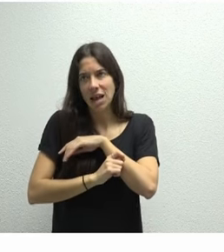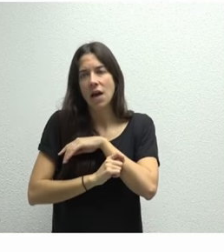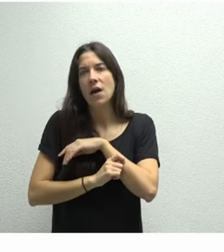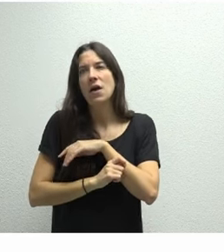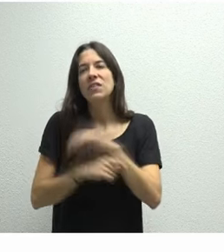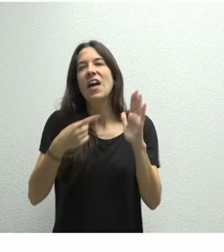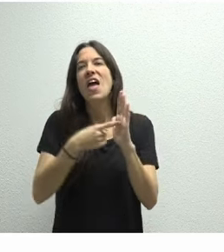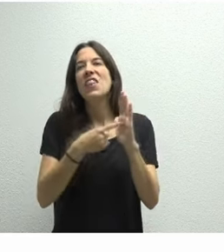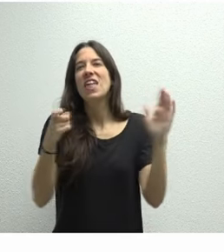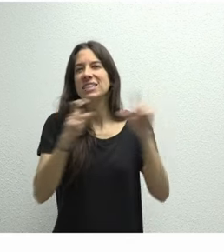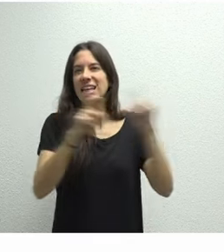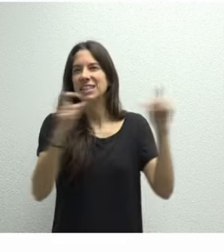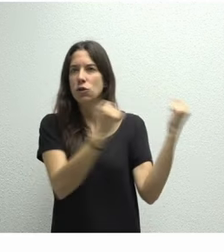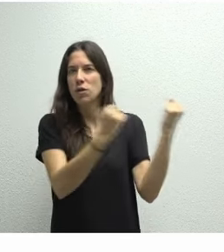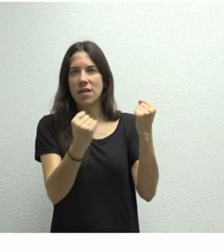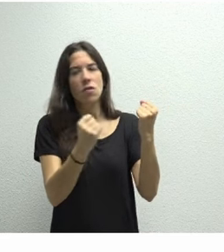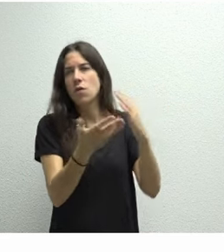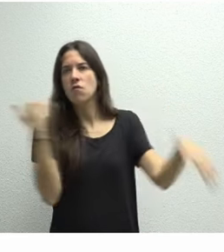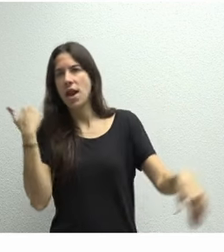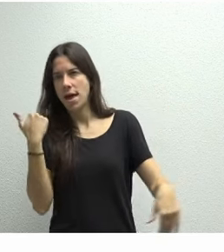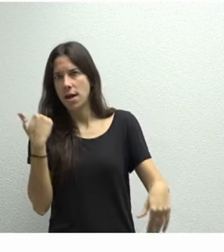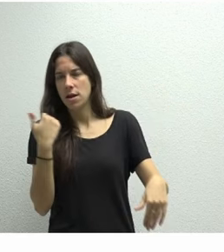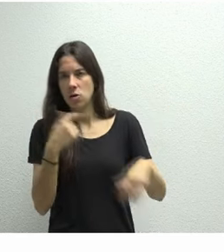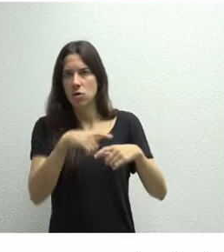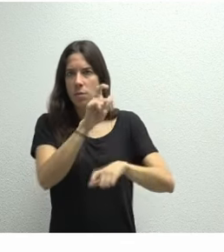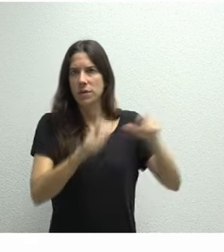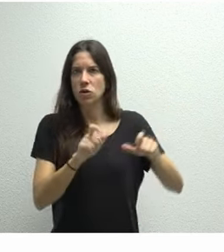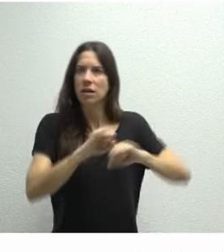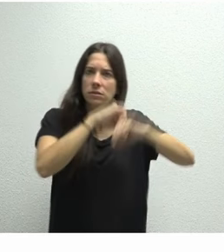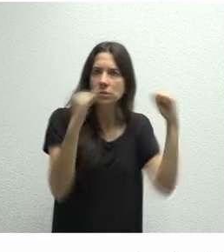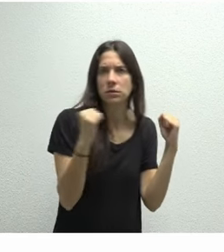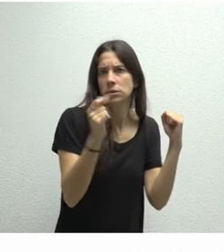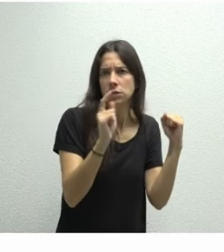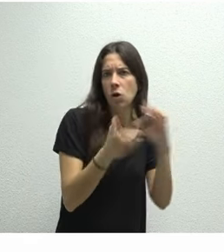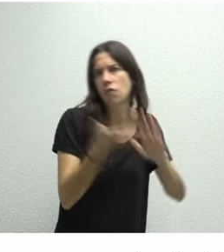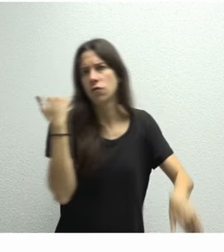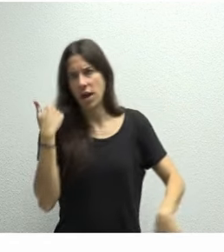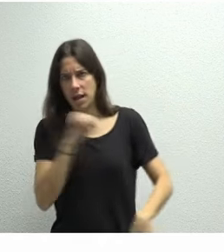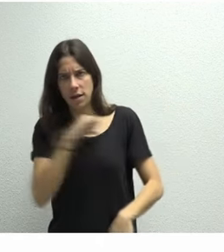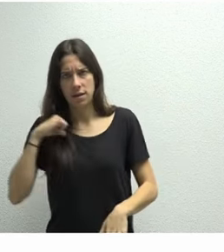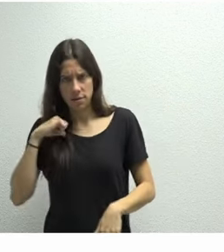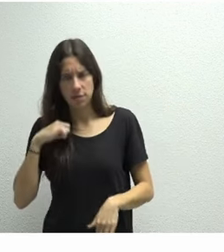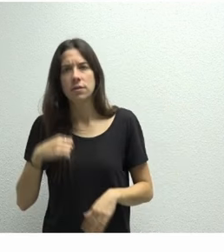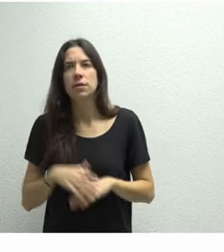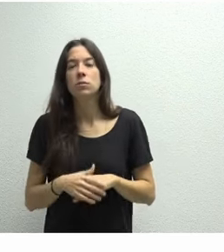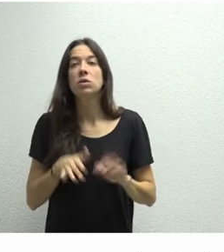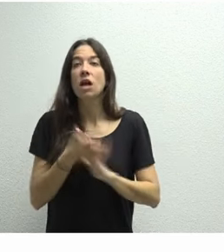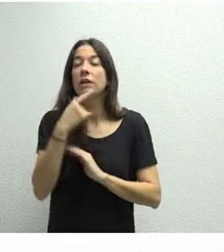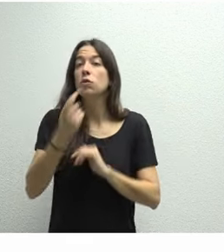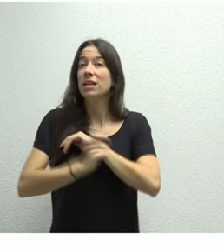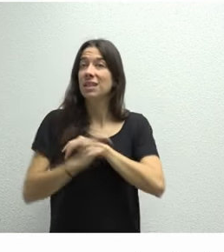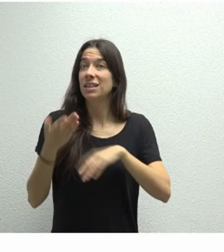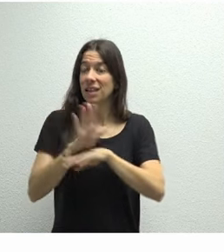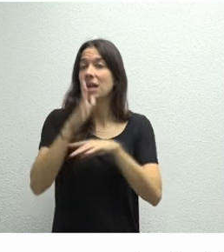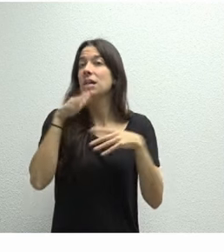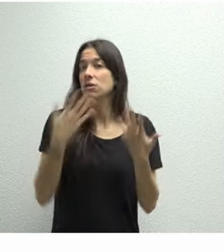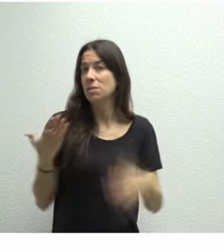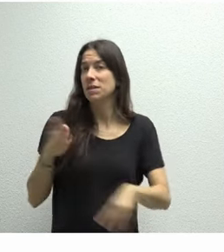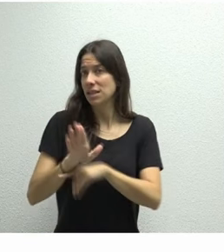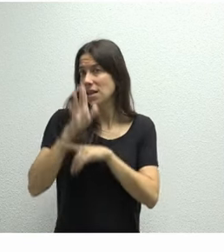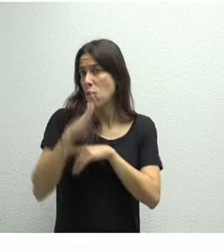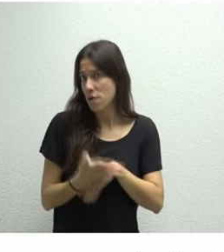de desinstitucionalización no vale perfecto hay una estrategia que se va a se está presentando ya no que se va a